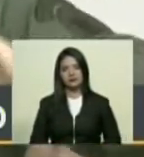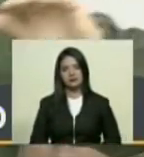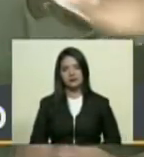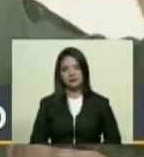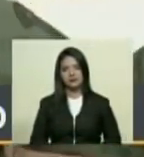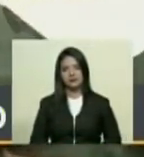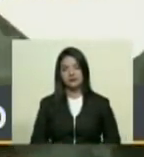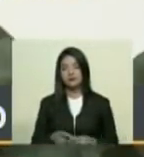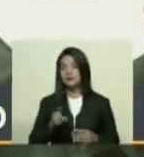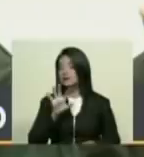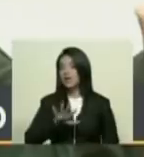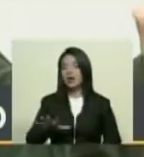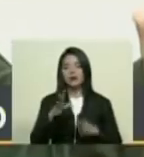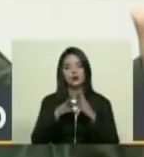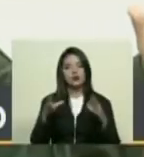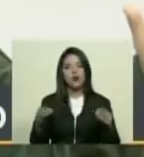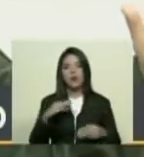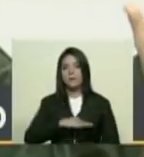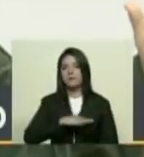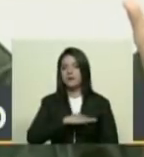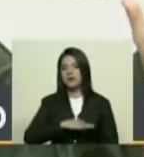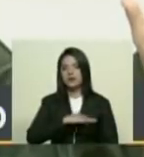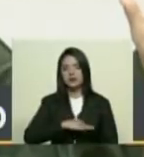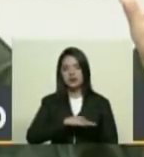Y en todos los aspectos de la gran misión